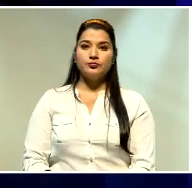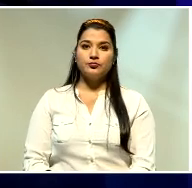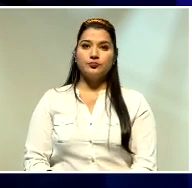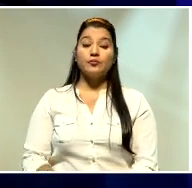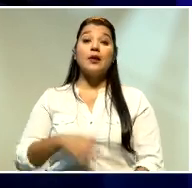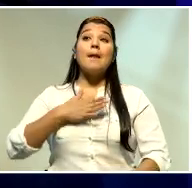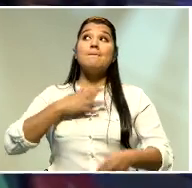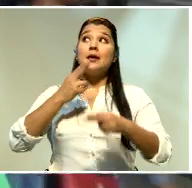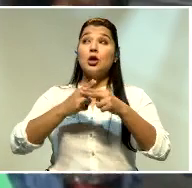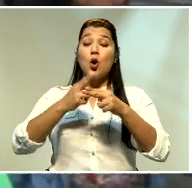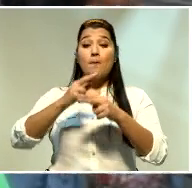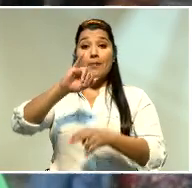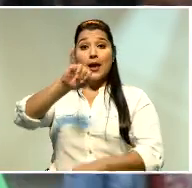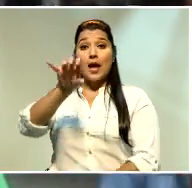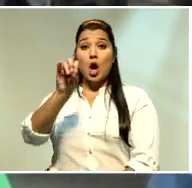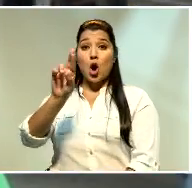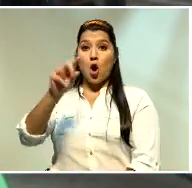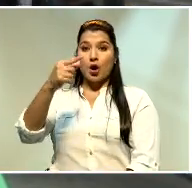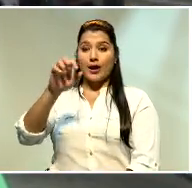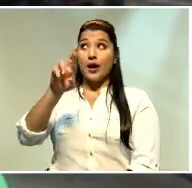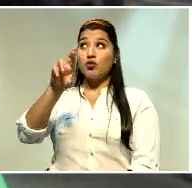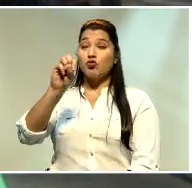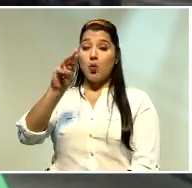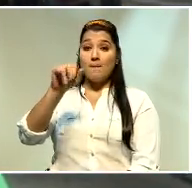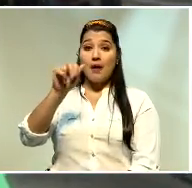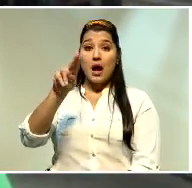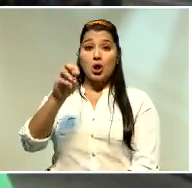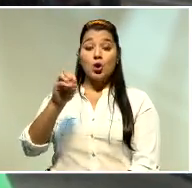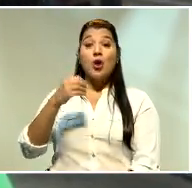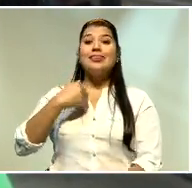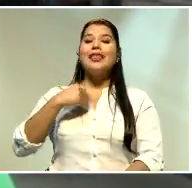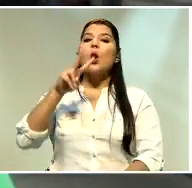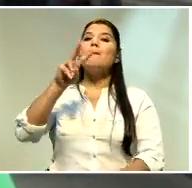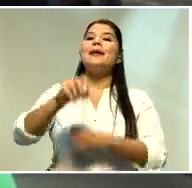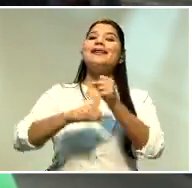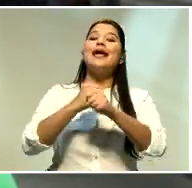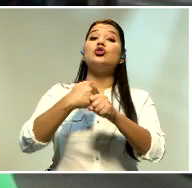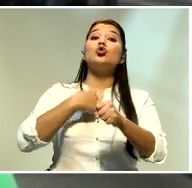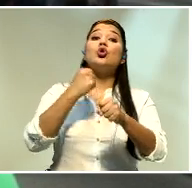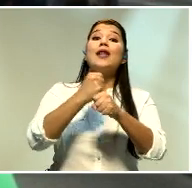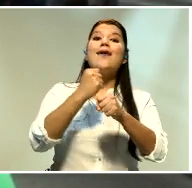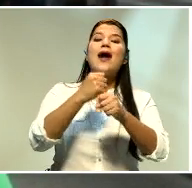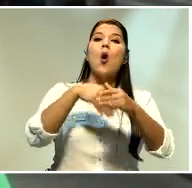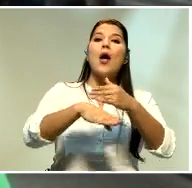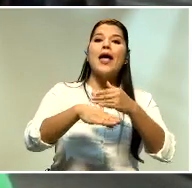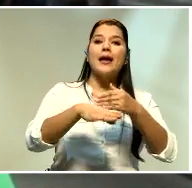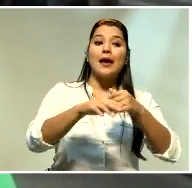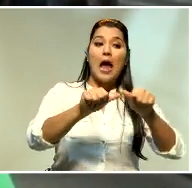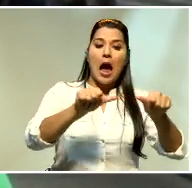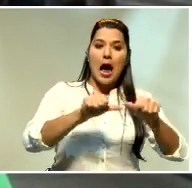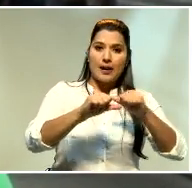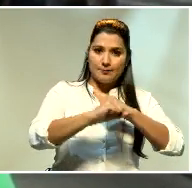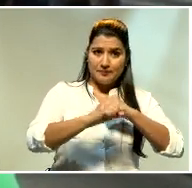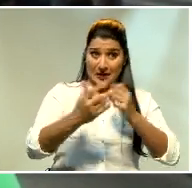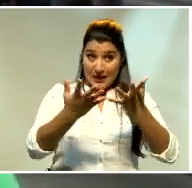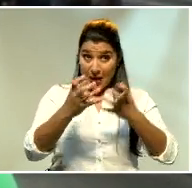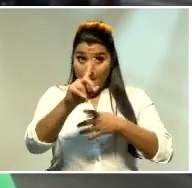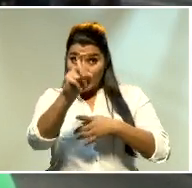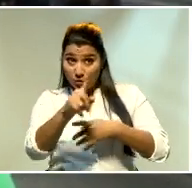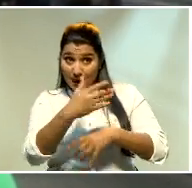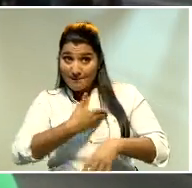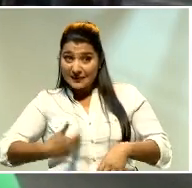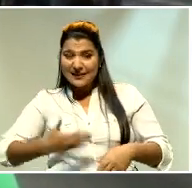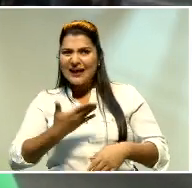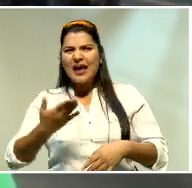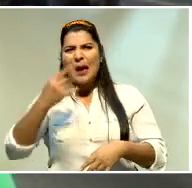Mi nombre es Jorge Román y tengo 20 años. Trabajo en el sector de publicidad. Me gustaría preguntarle al señor presidente qué